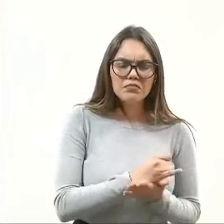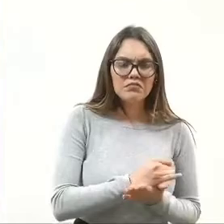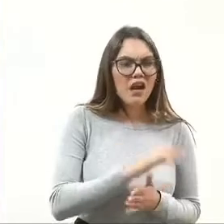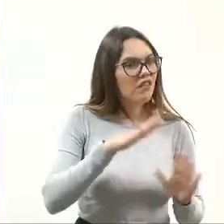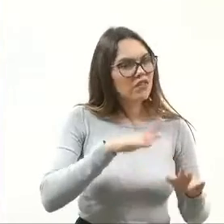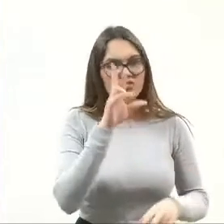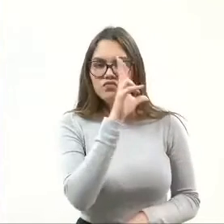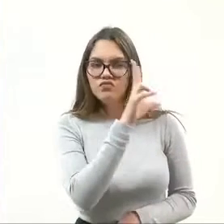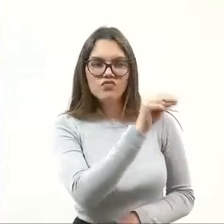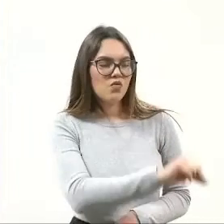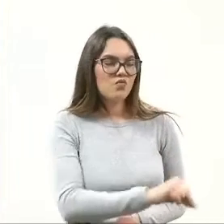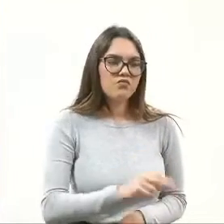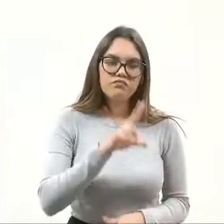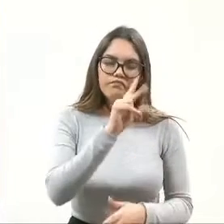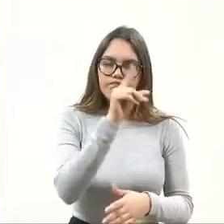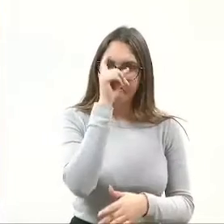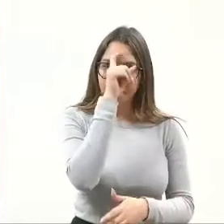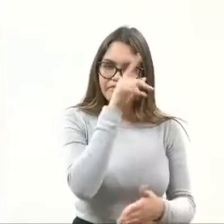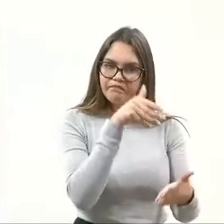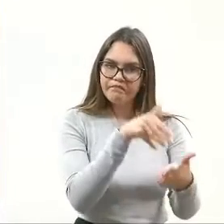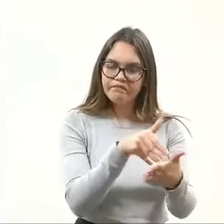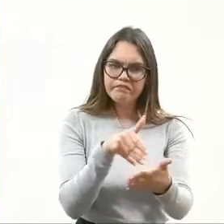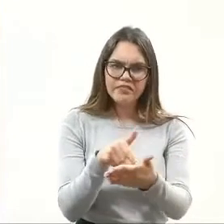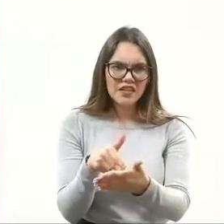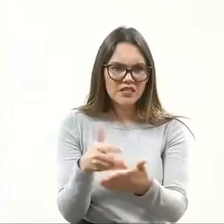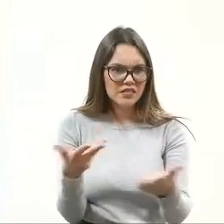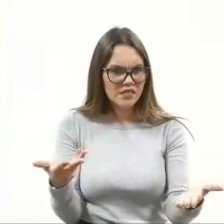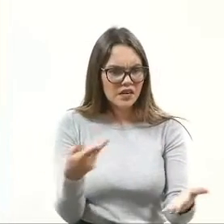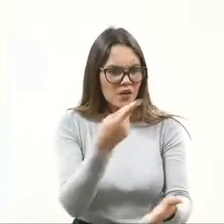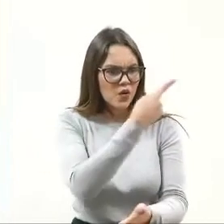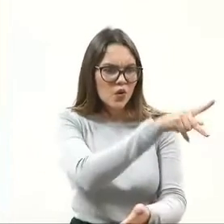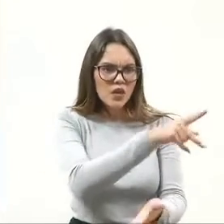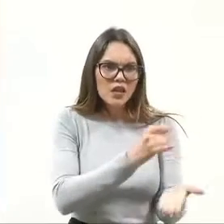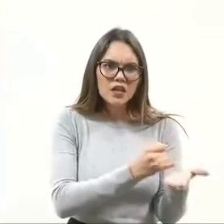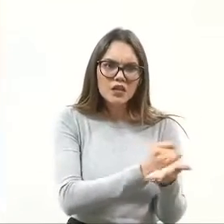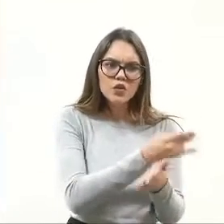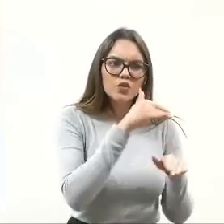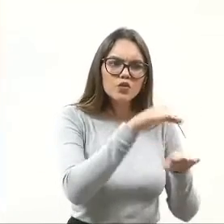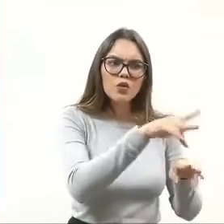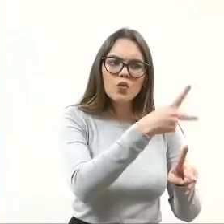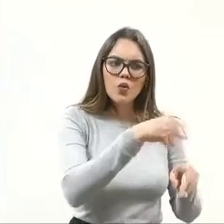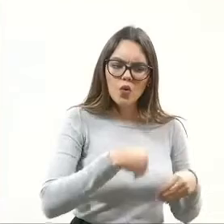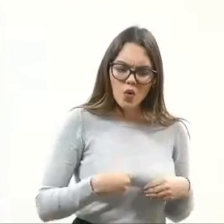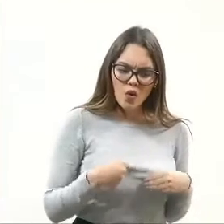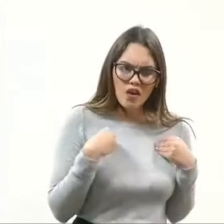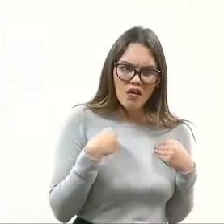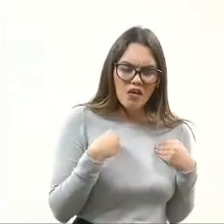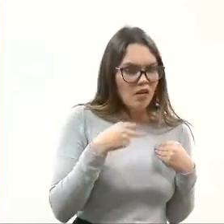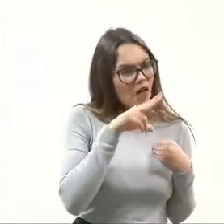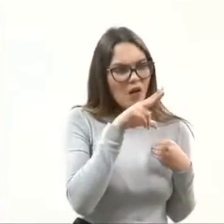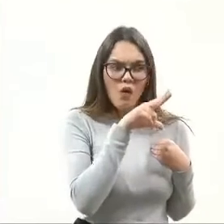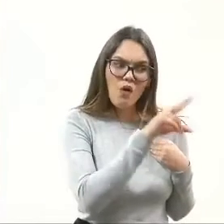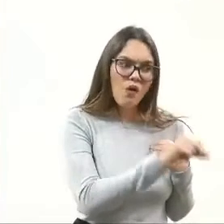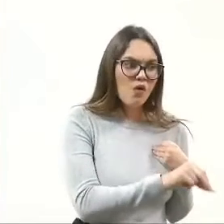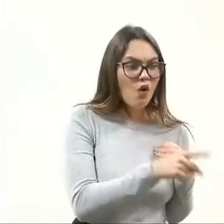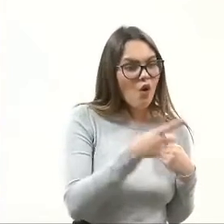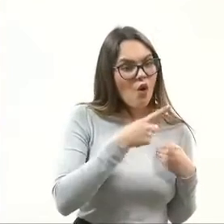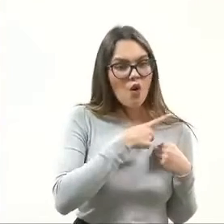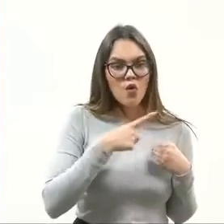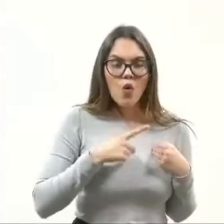de decidir libremente sobre su propia vida y sujetándolas a las decisiones de terceros